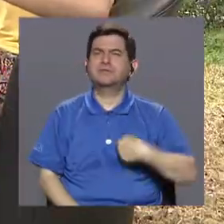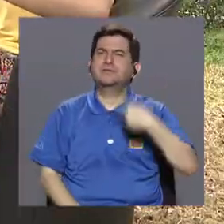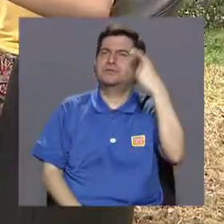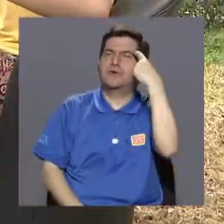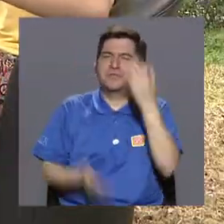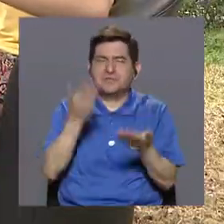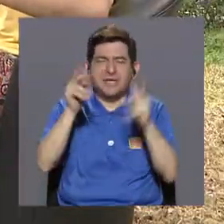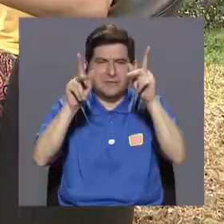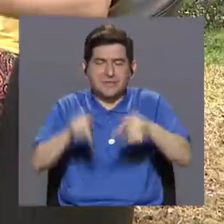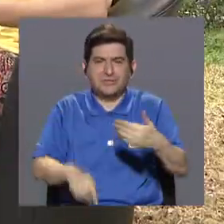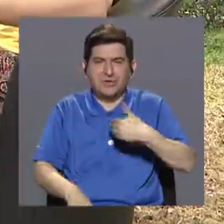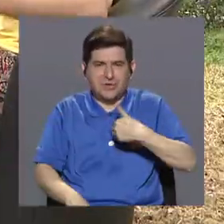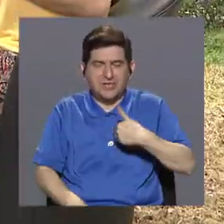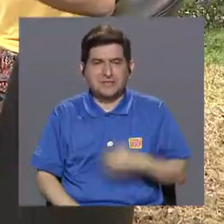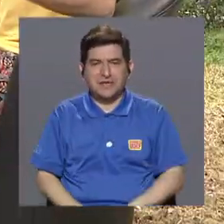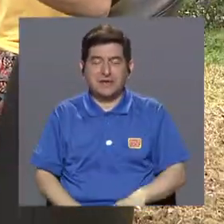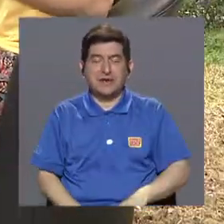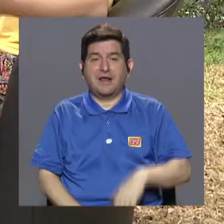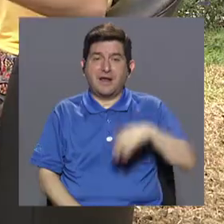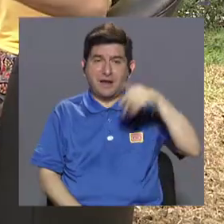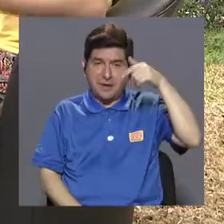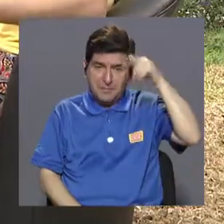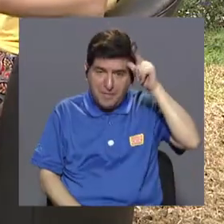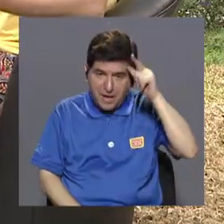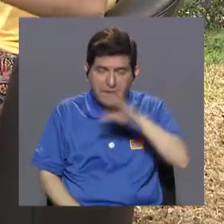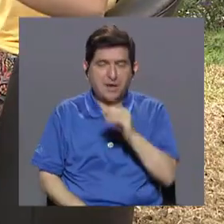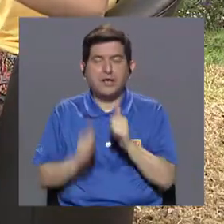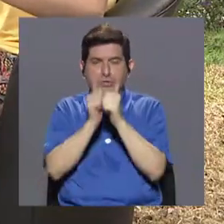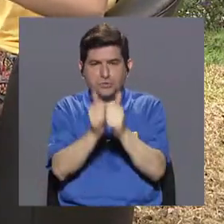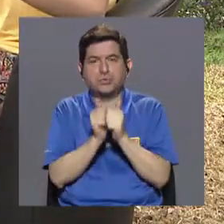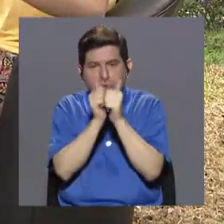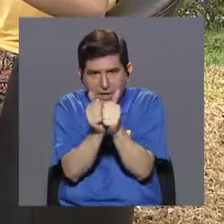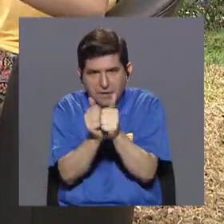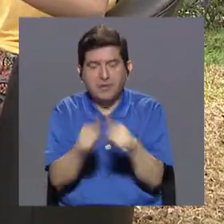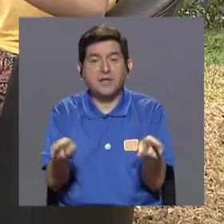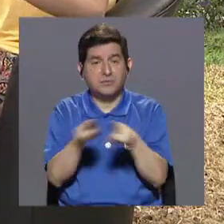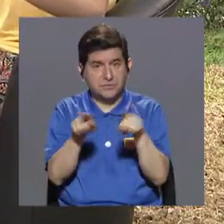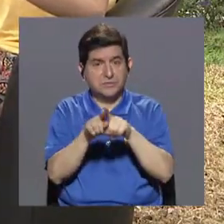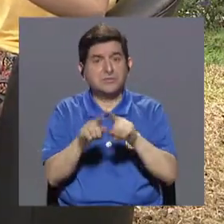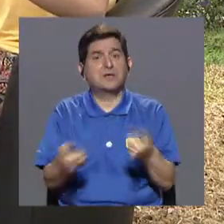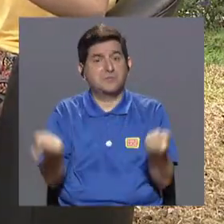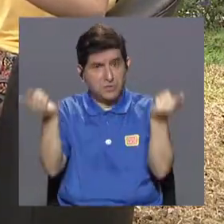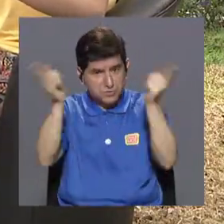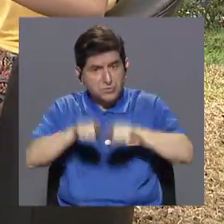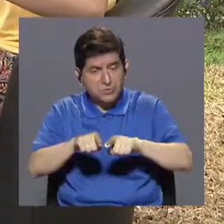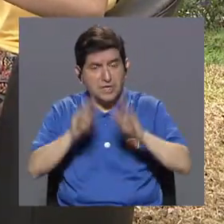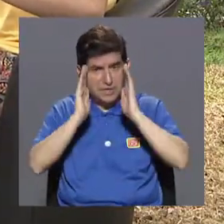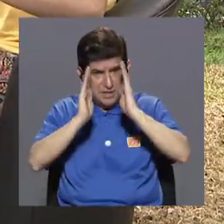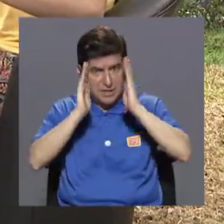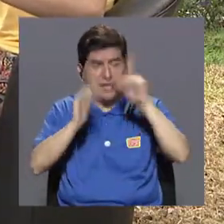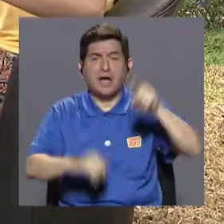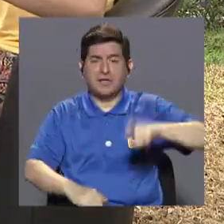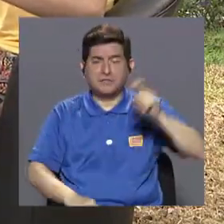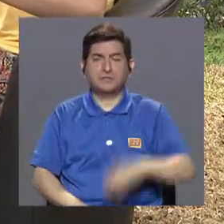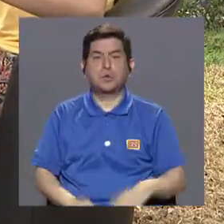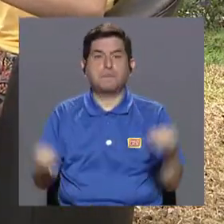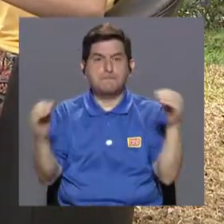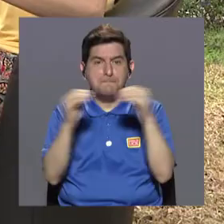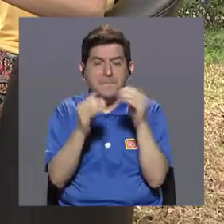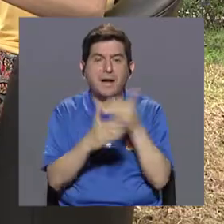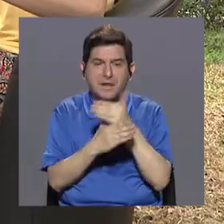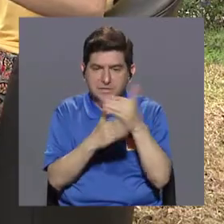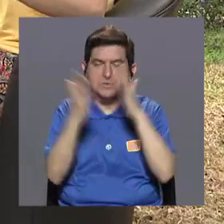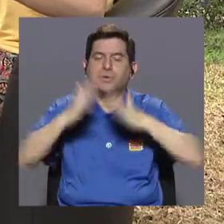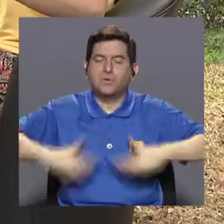pensando en personas que pues tienen vacas o caballos, que se dedican a la ganadería y todo eso, pues también, ¿verdad? Sí, tienen claro. Que estar pendientes porque... Sí, más si comparten